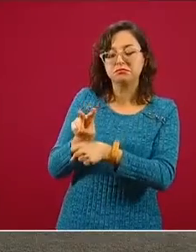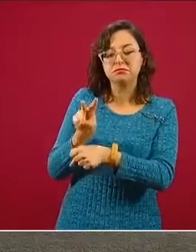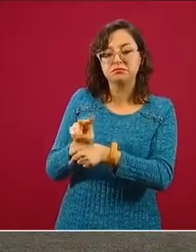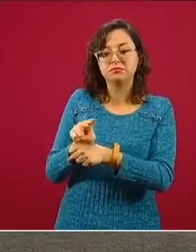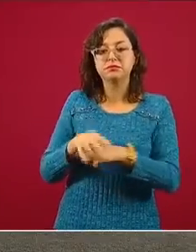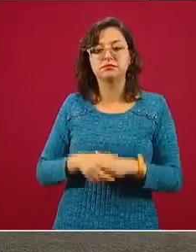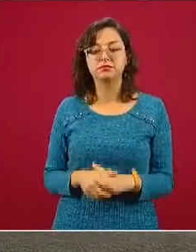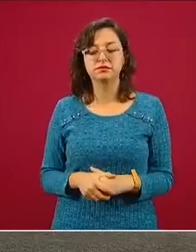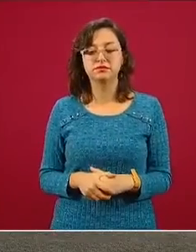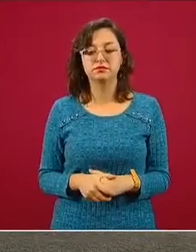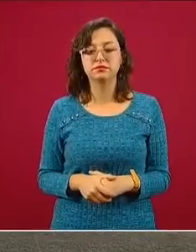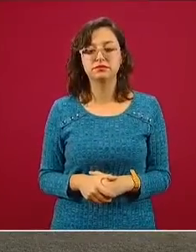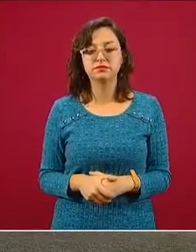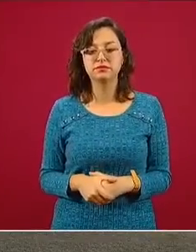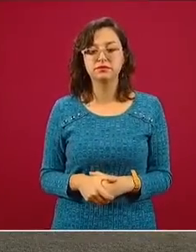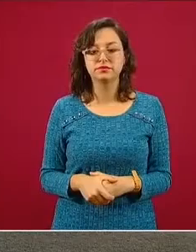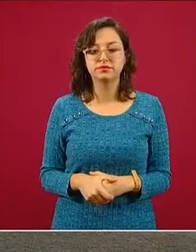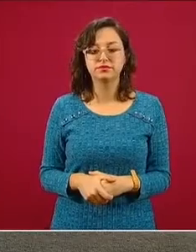La siguiente.